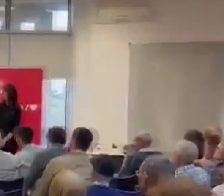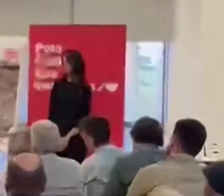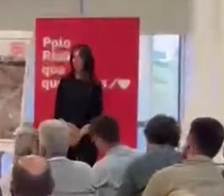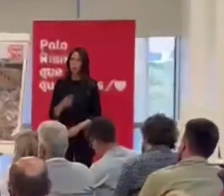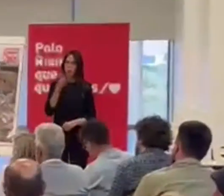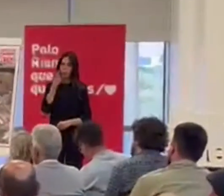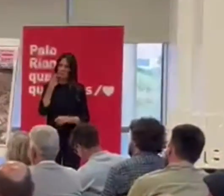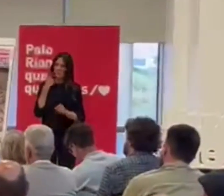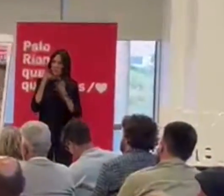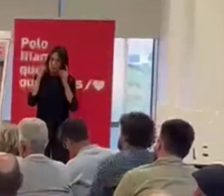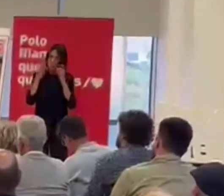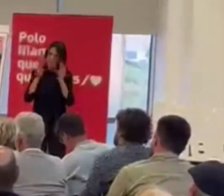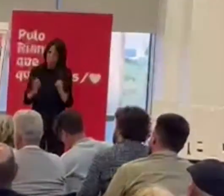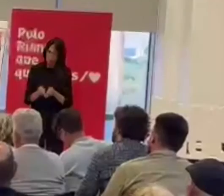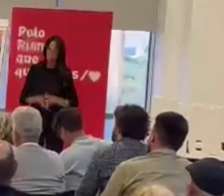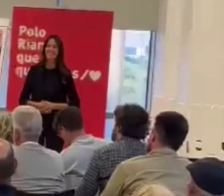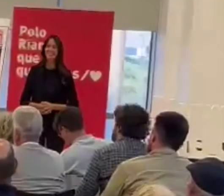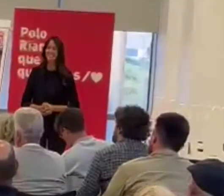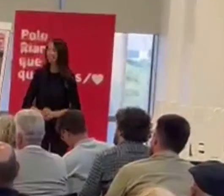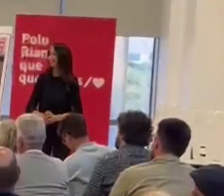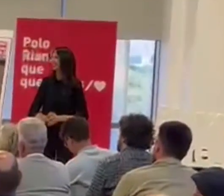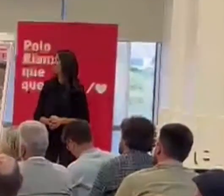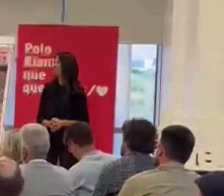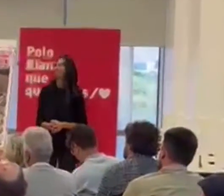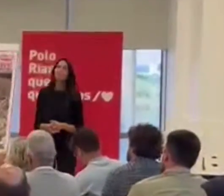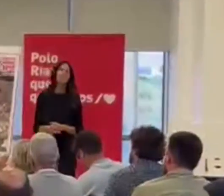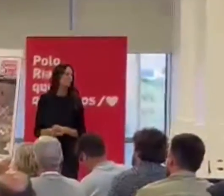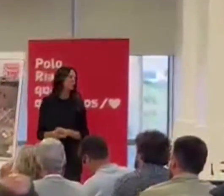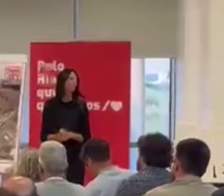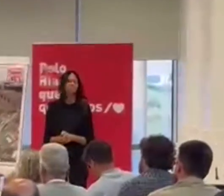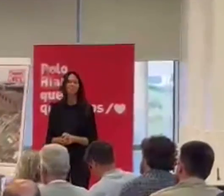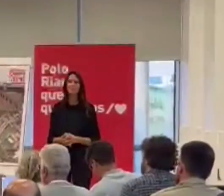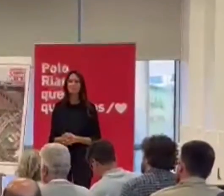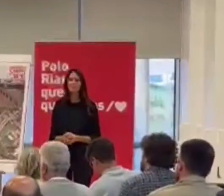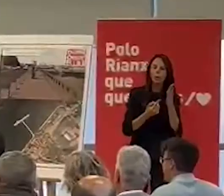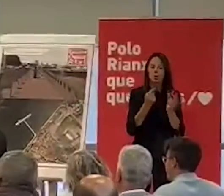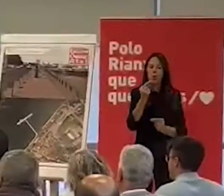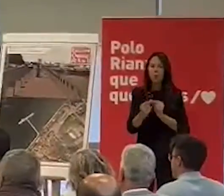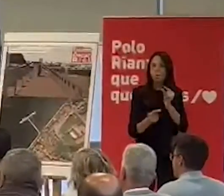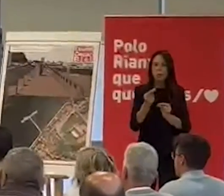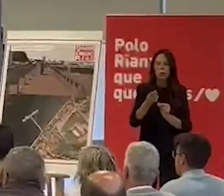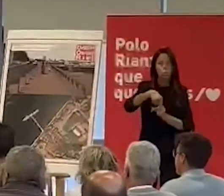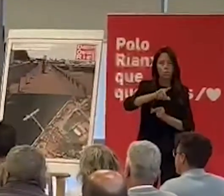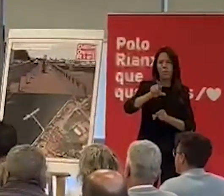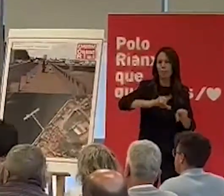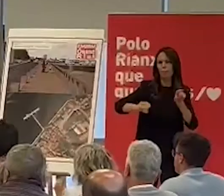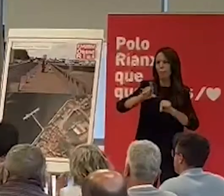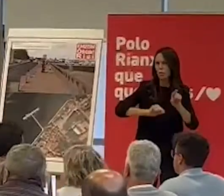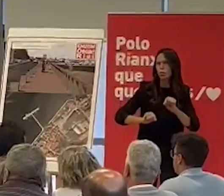súas prioridades están a mellora dos servizos públicos, a creación de emprego e o apoio ao sector do mar. Tomamos